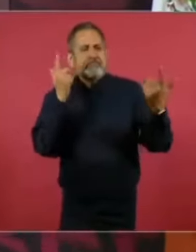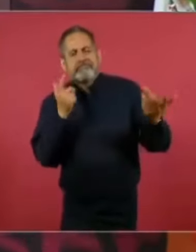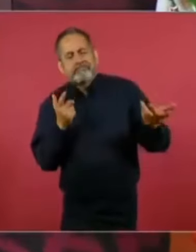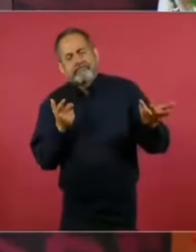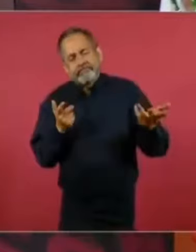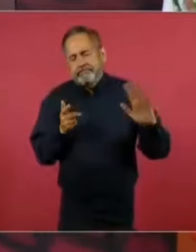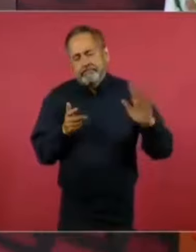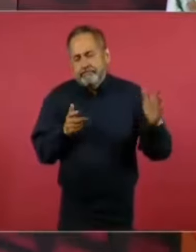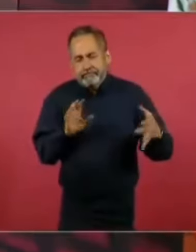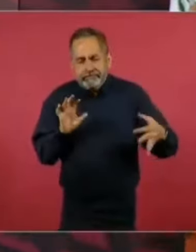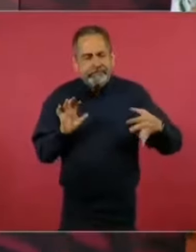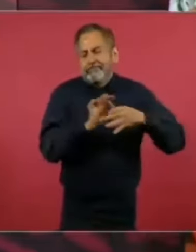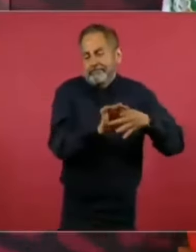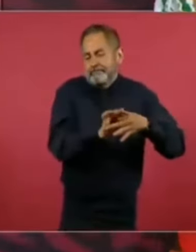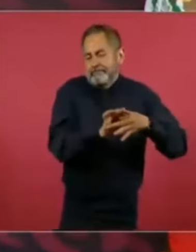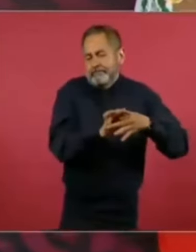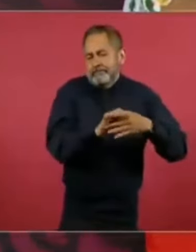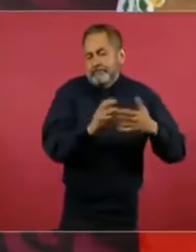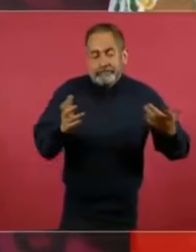Sería